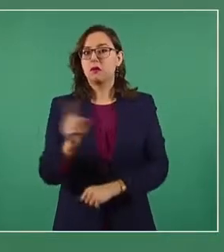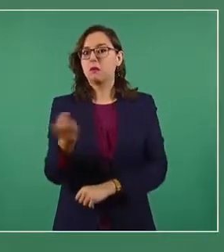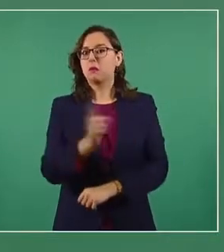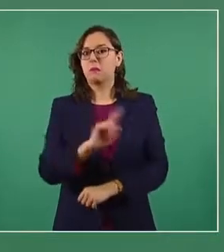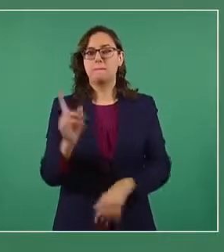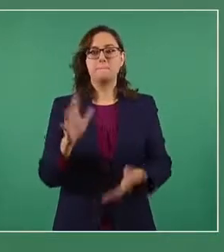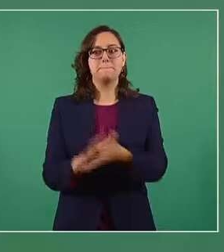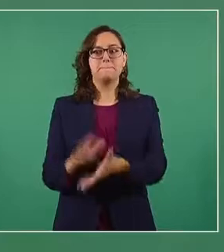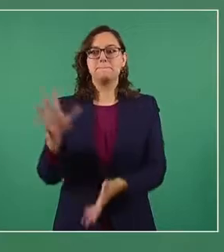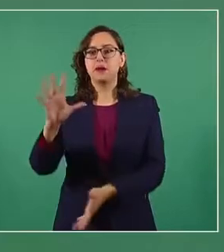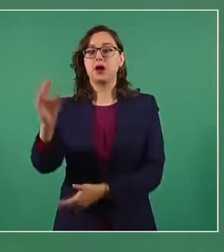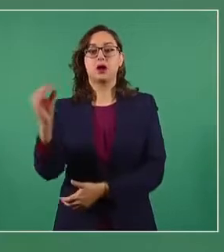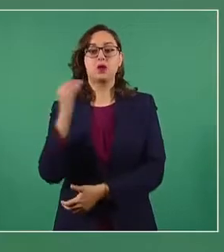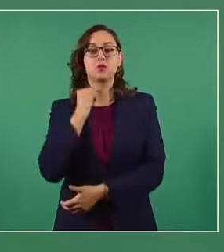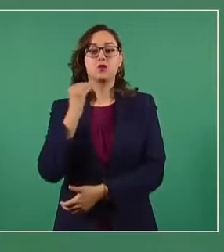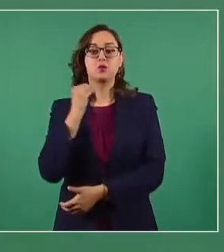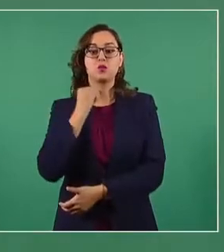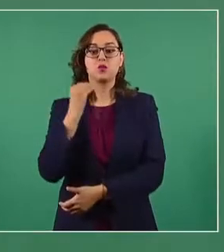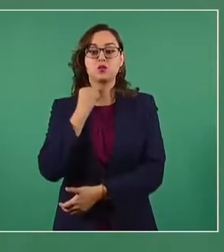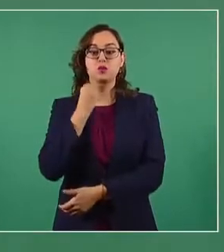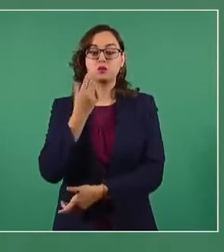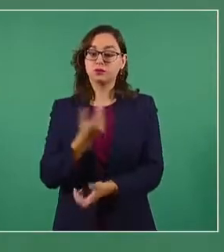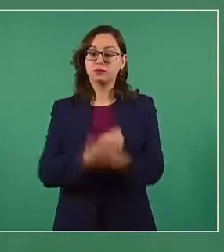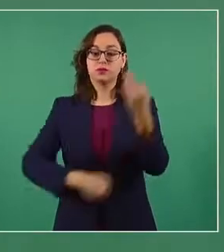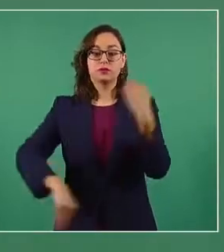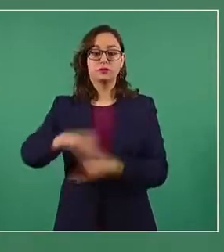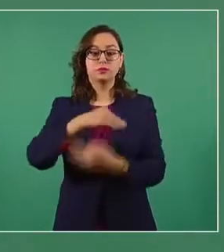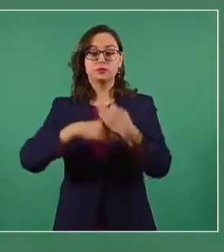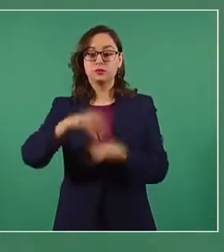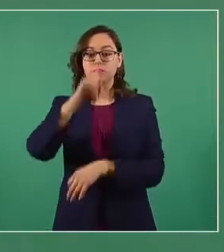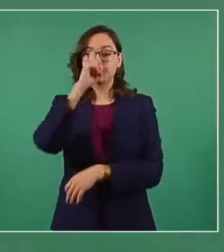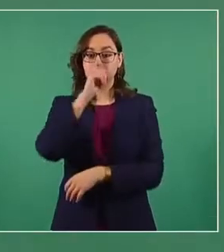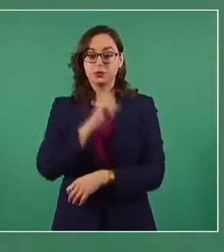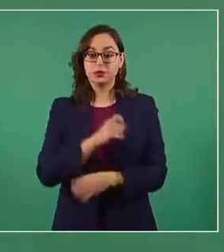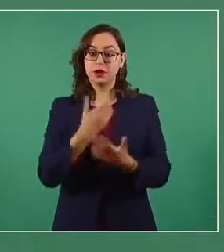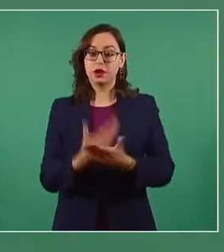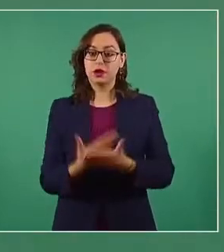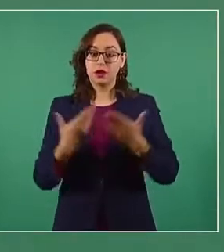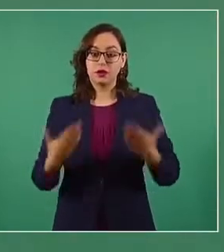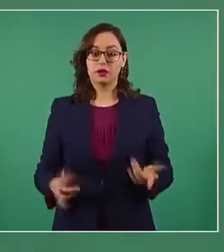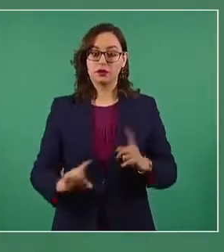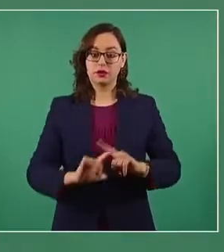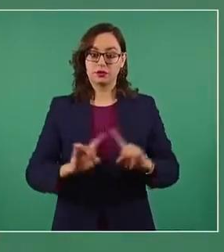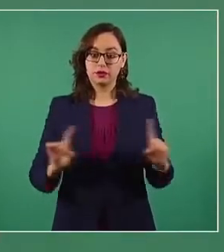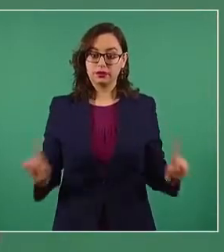Así estaba, de echado a perder todo. Ahora no es así.